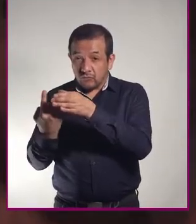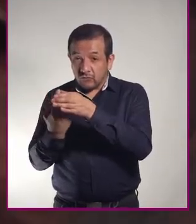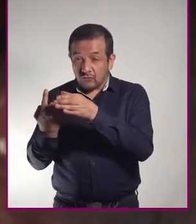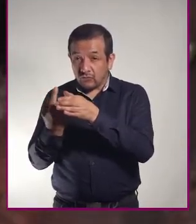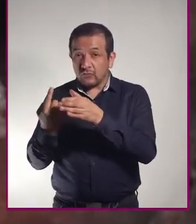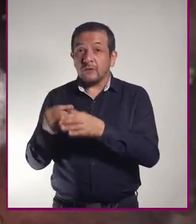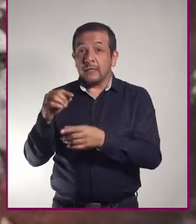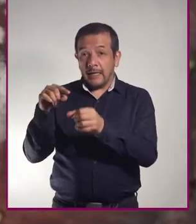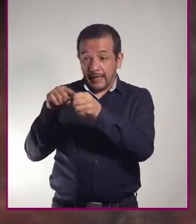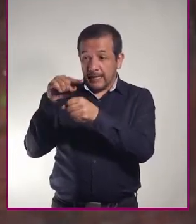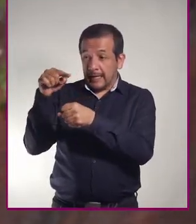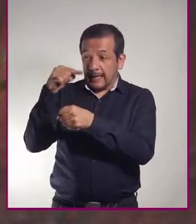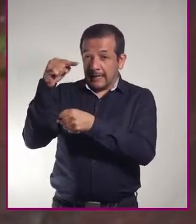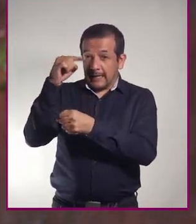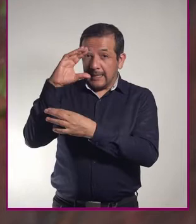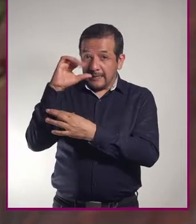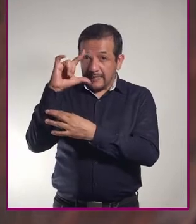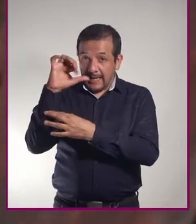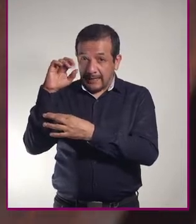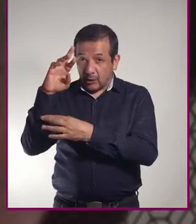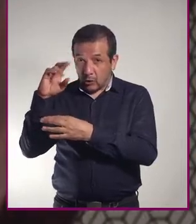el cilantro